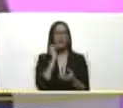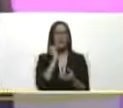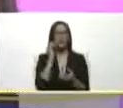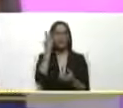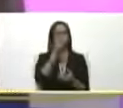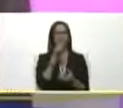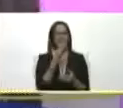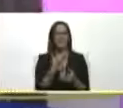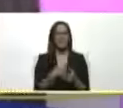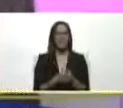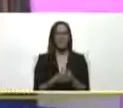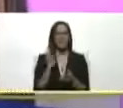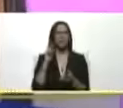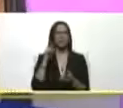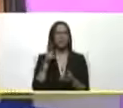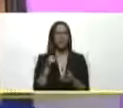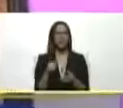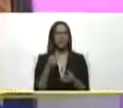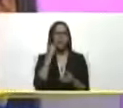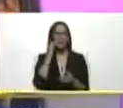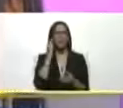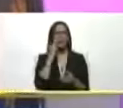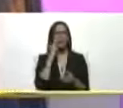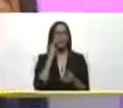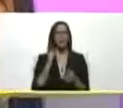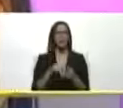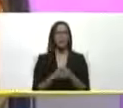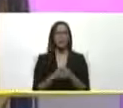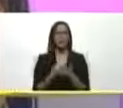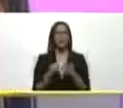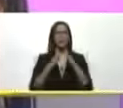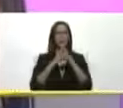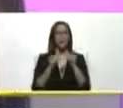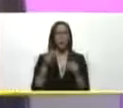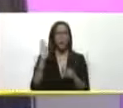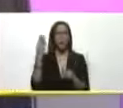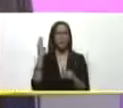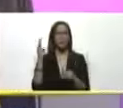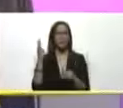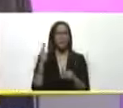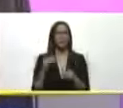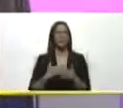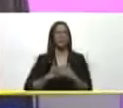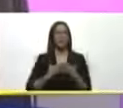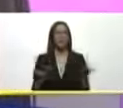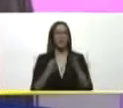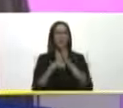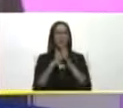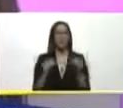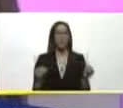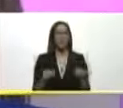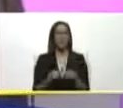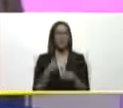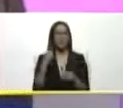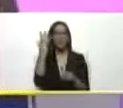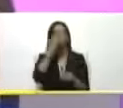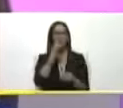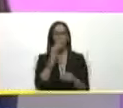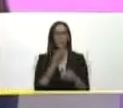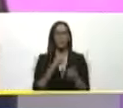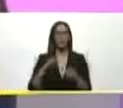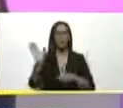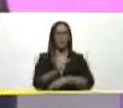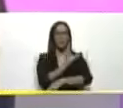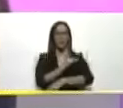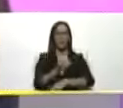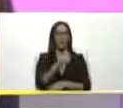bellísima en la que usted fue el padrino de promoción de todos los bachilleres y Les regaló a todos ellos un hermoso concierto en